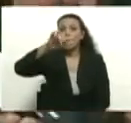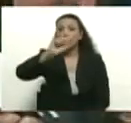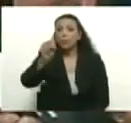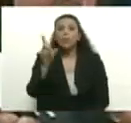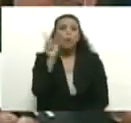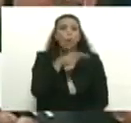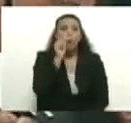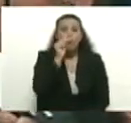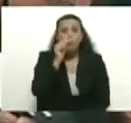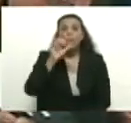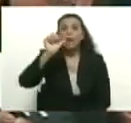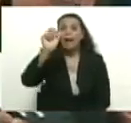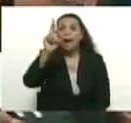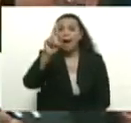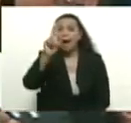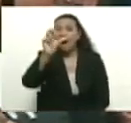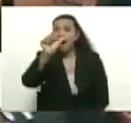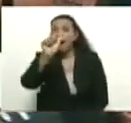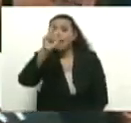Armando Guerrero, por ahí estaba su hijo.